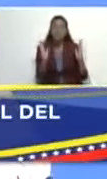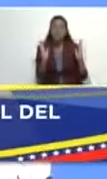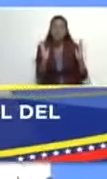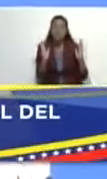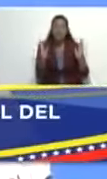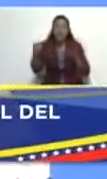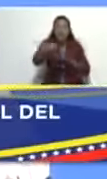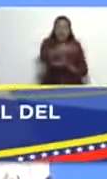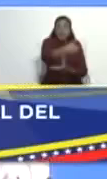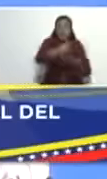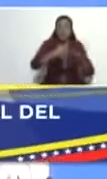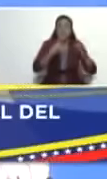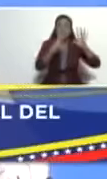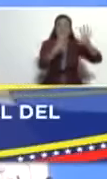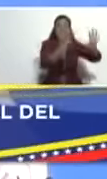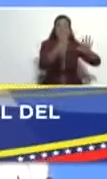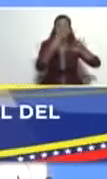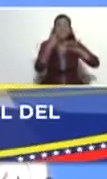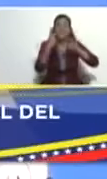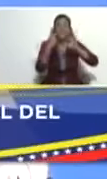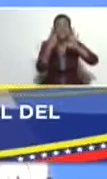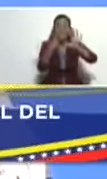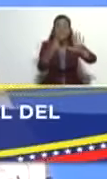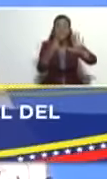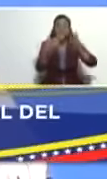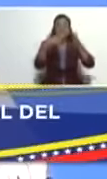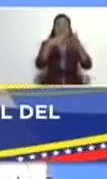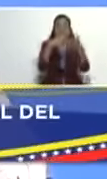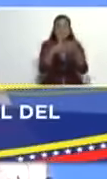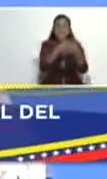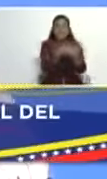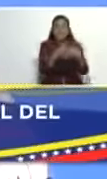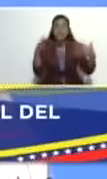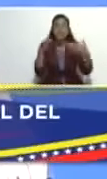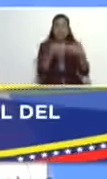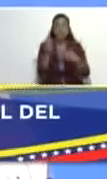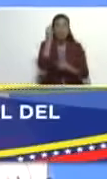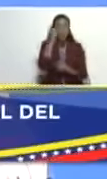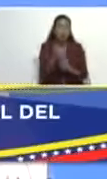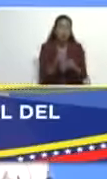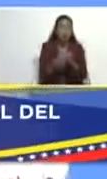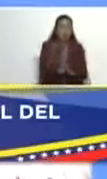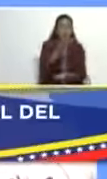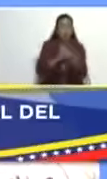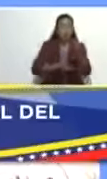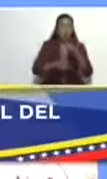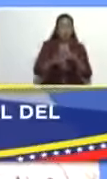recaudado 76% más en impuestos nacionales